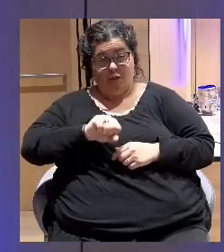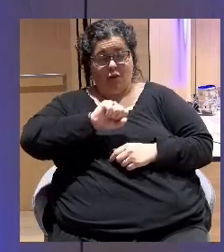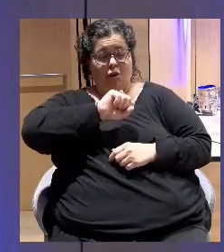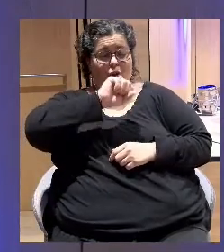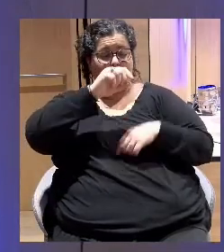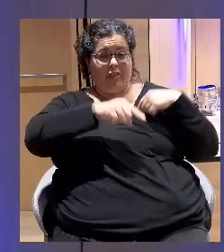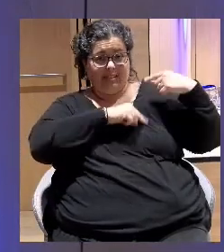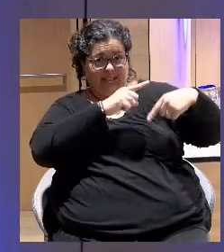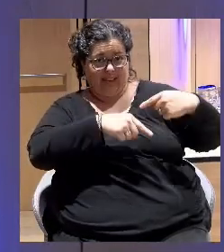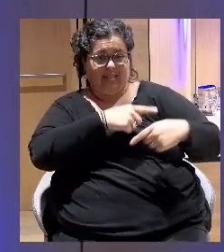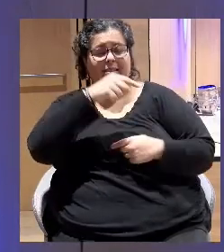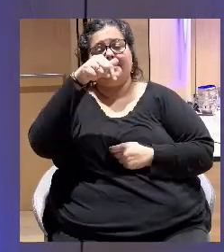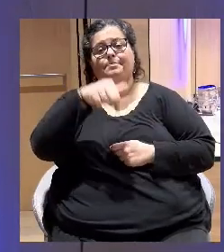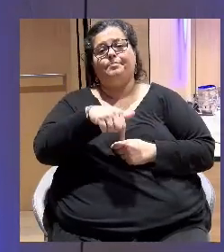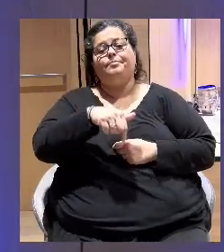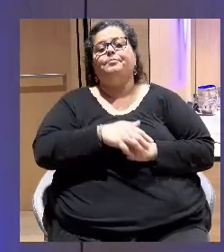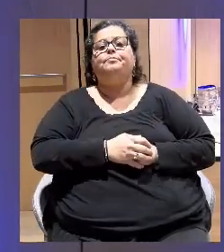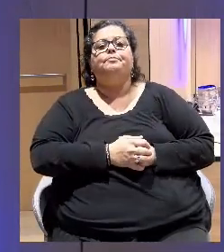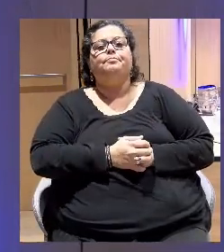siendo filmado.